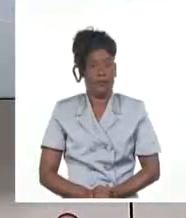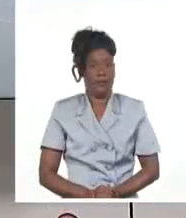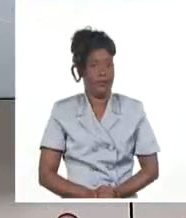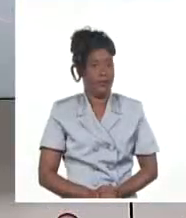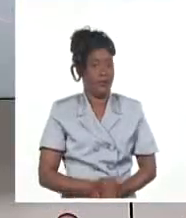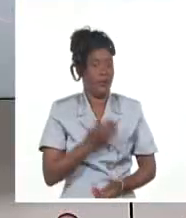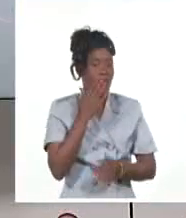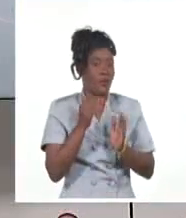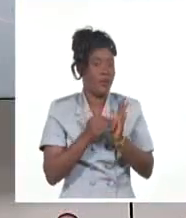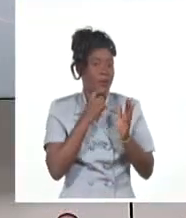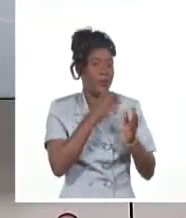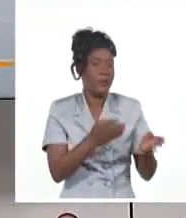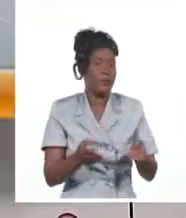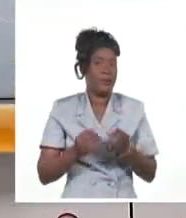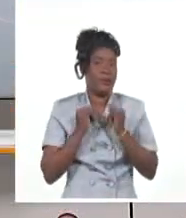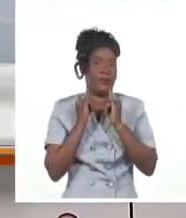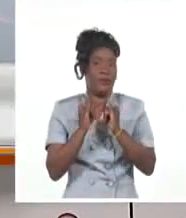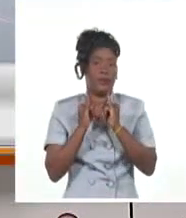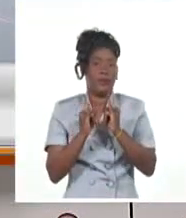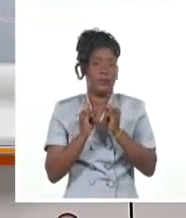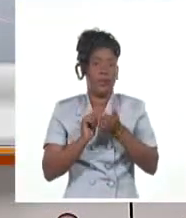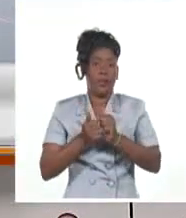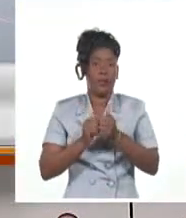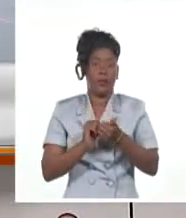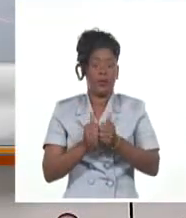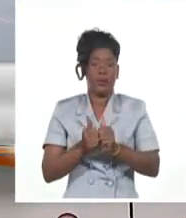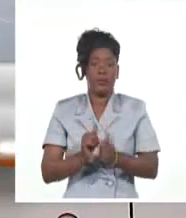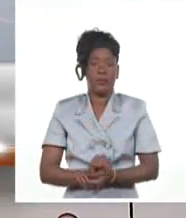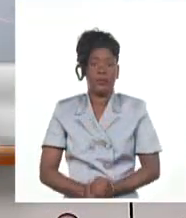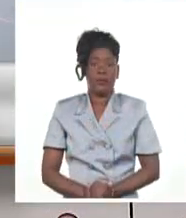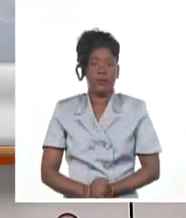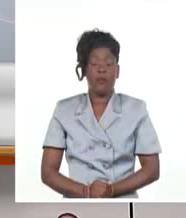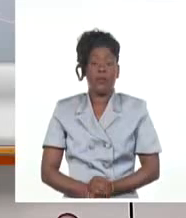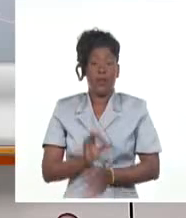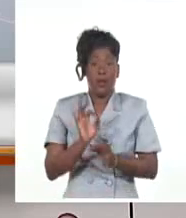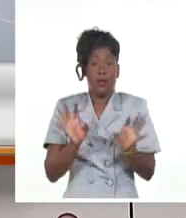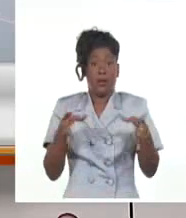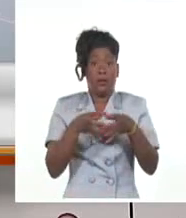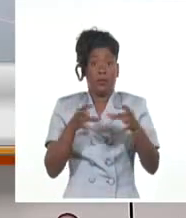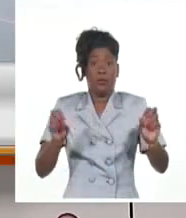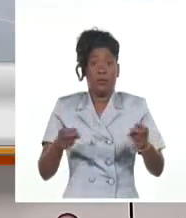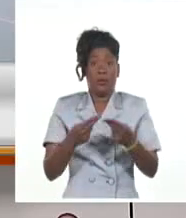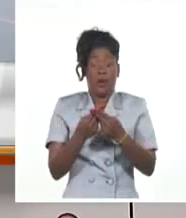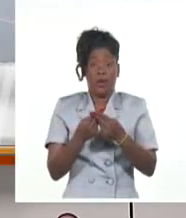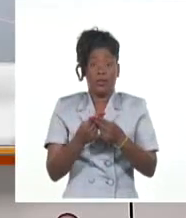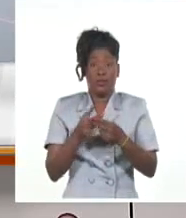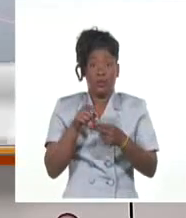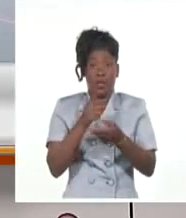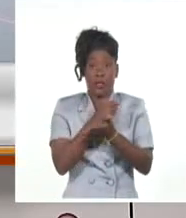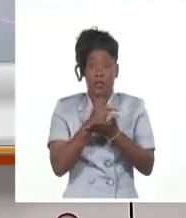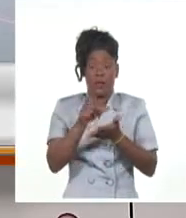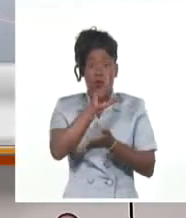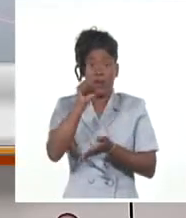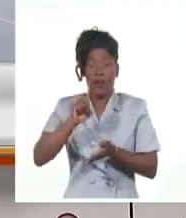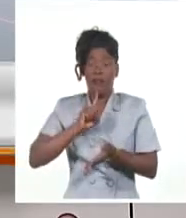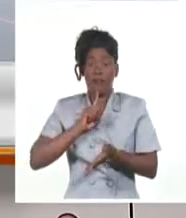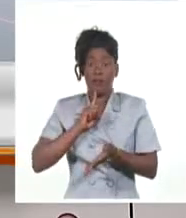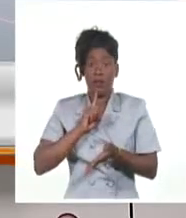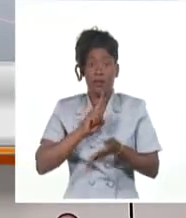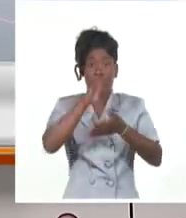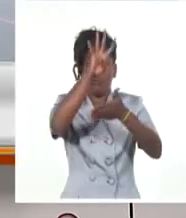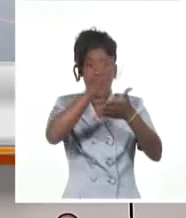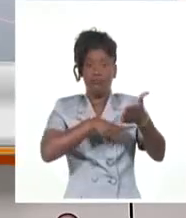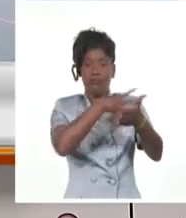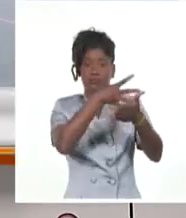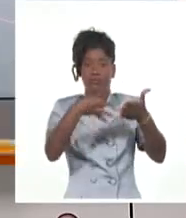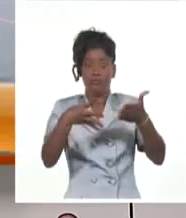Buenas tardes, sea bienvenido a la información deportiva al mediodía. Luego de las subseries de entre semana, la tabla de posiciones de la Serie Nacional de Béisbol va